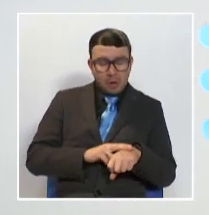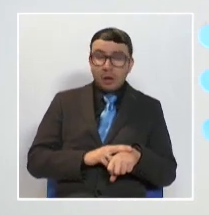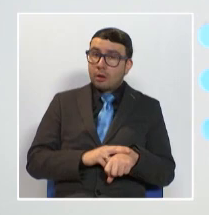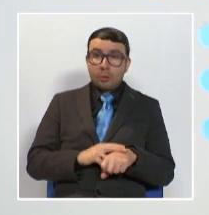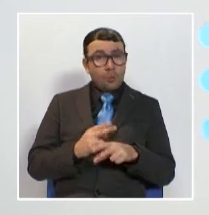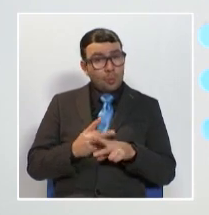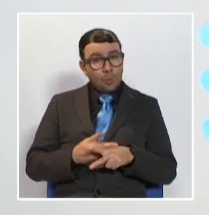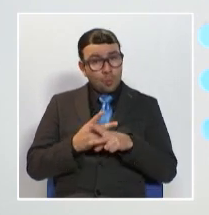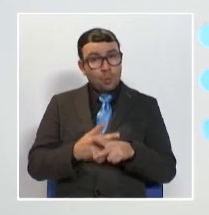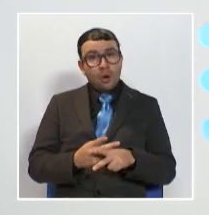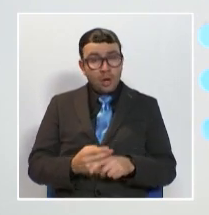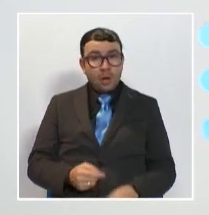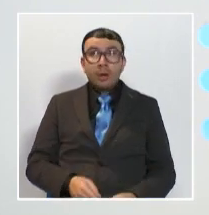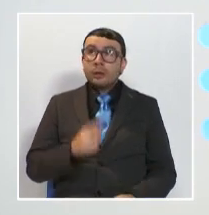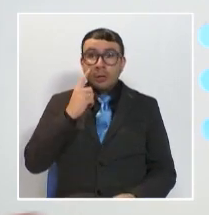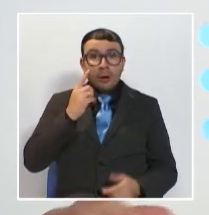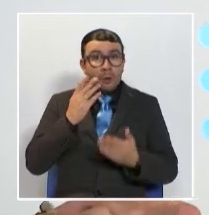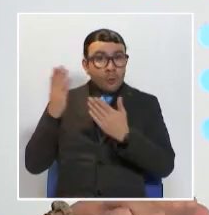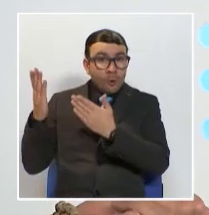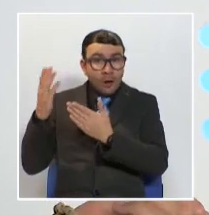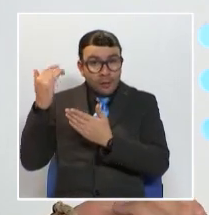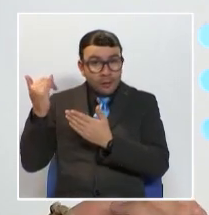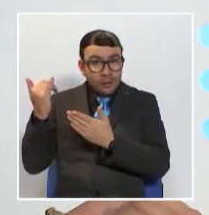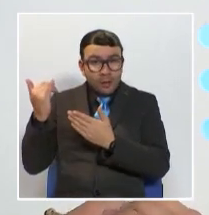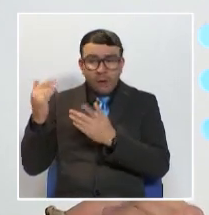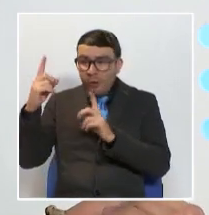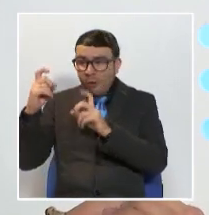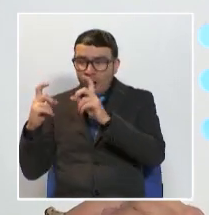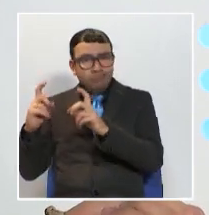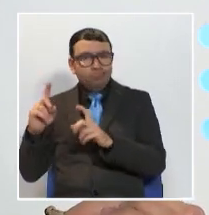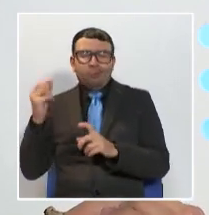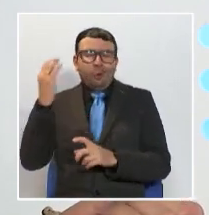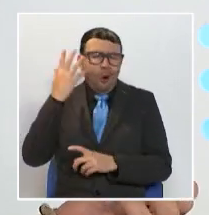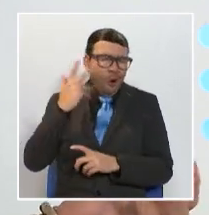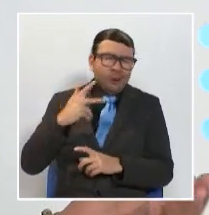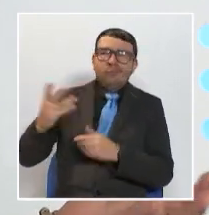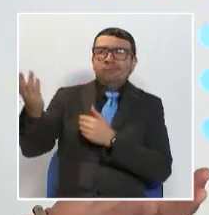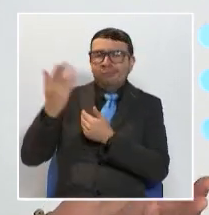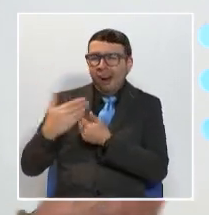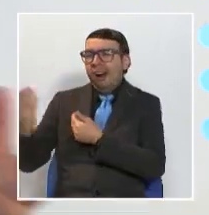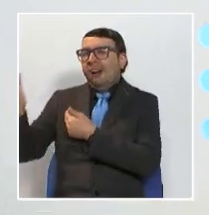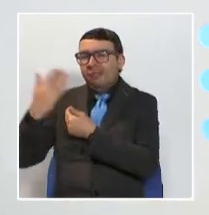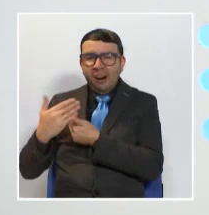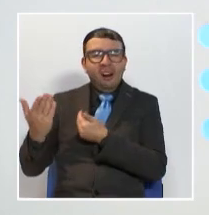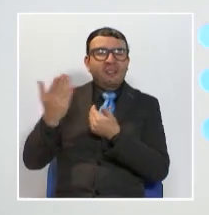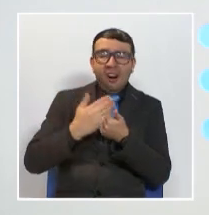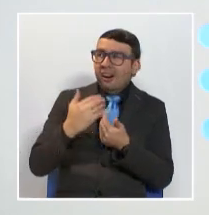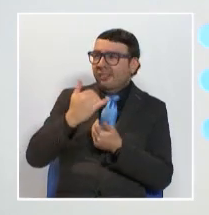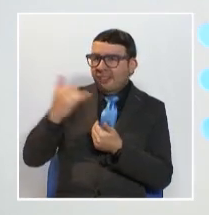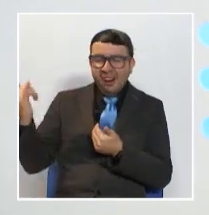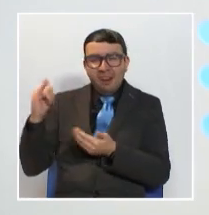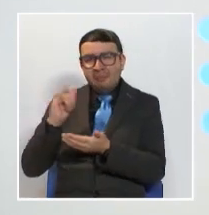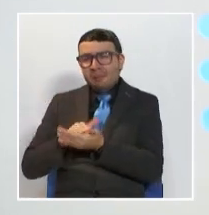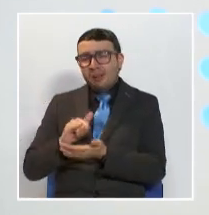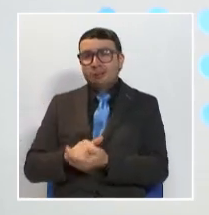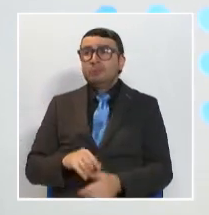ahí no es de foto, es de paciente todos los días. Todos los días tenemos cosas que uno